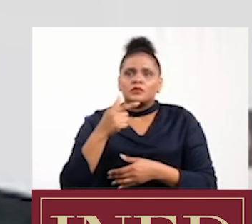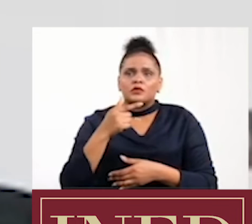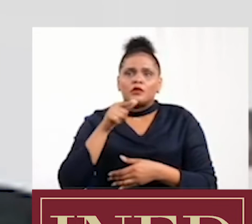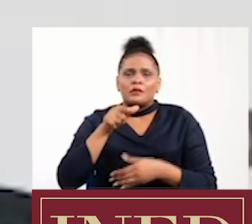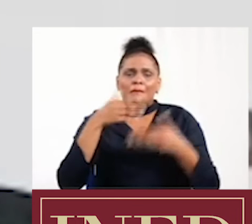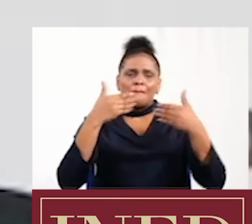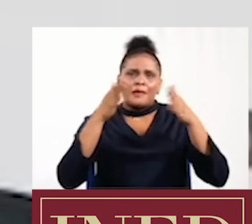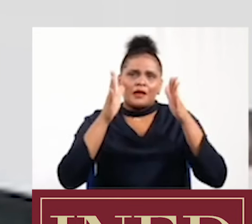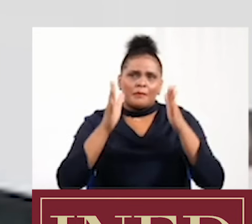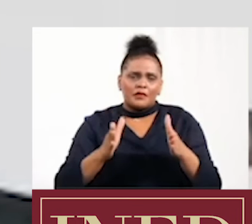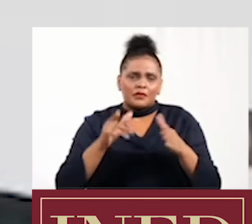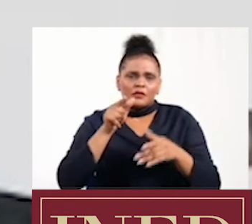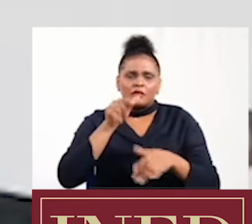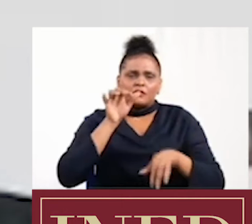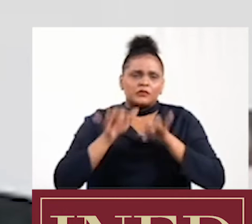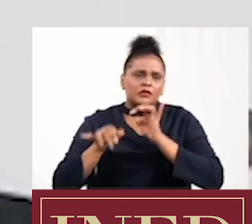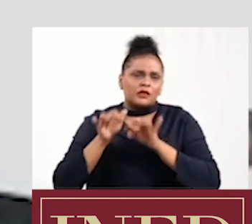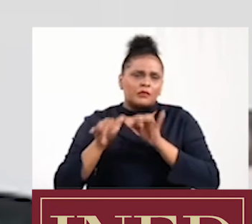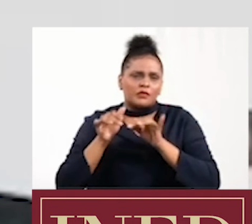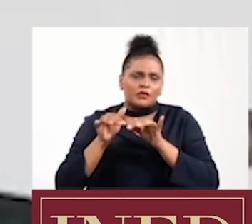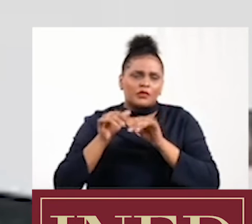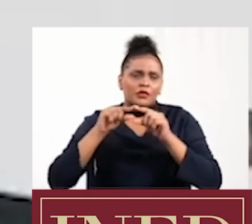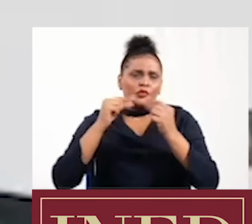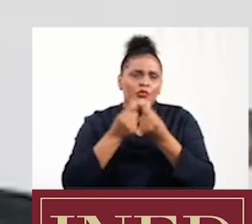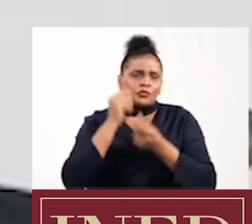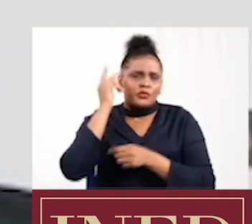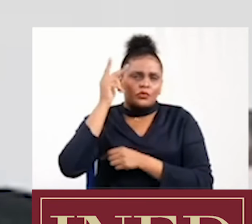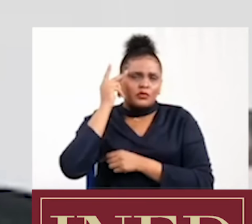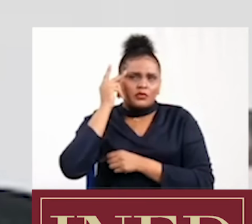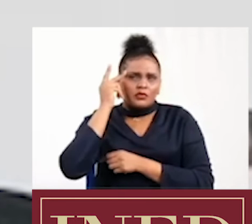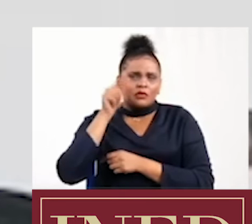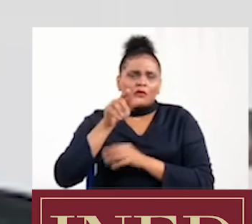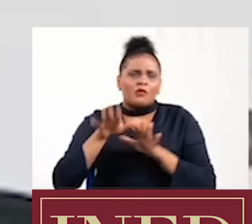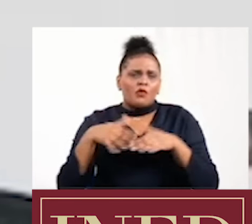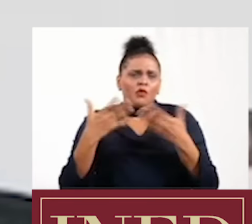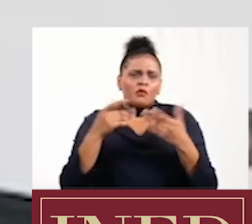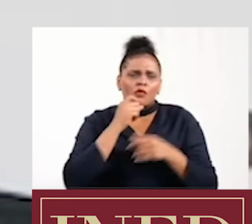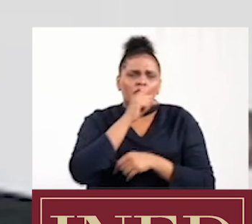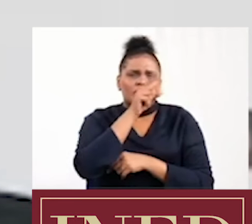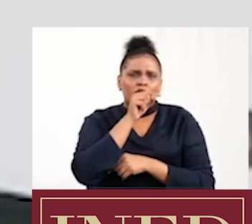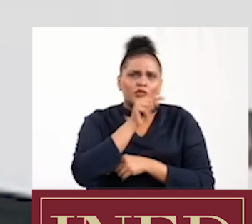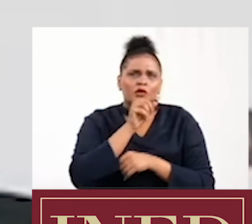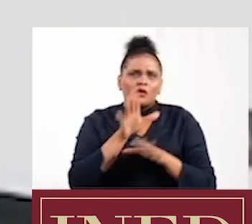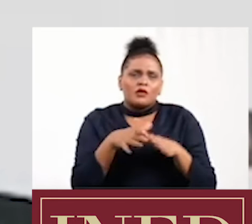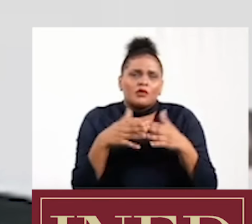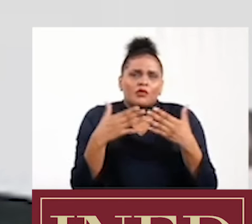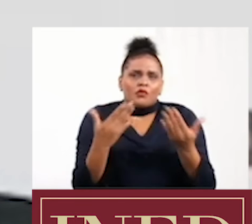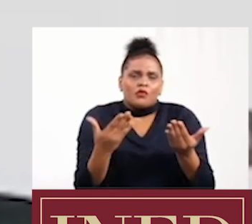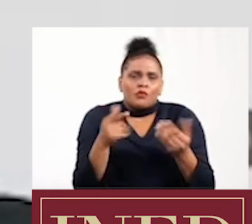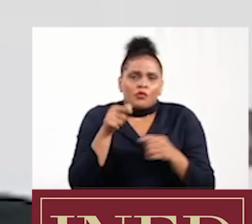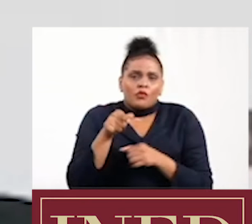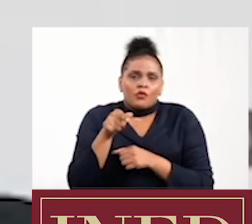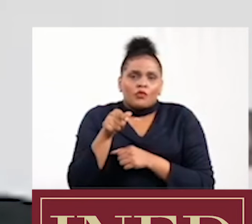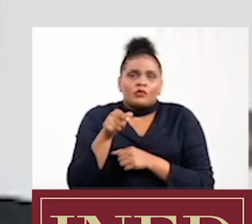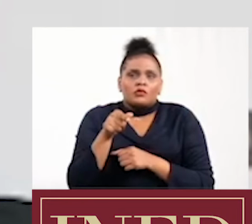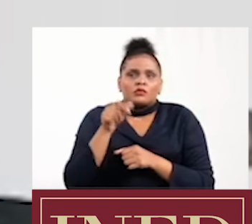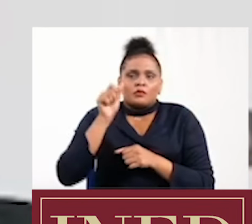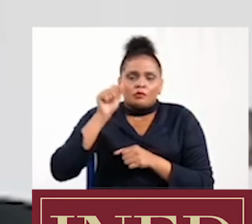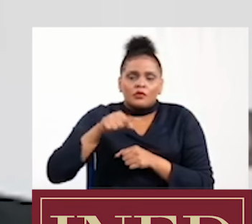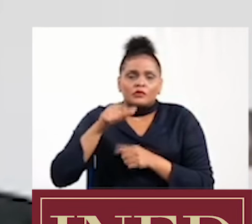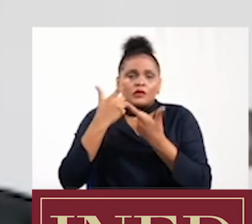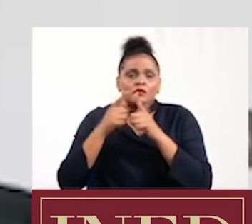sobre el rol de la secretaría de la mujer de los partidos y nos pregunta cómo impacta la formulación de la lista de